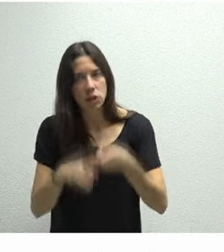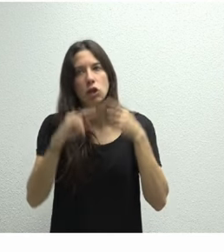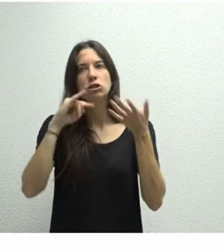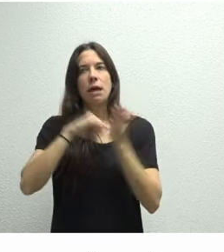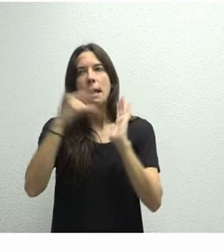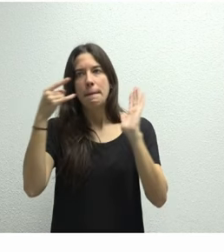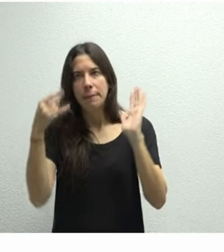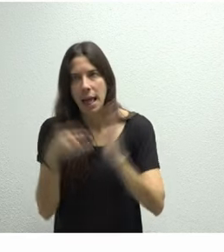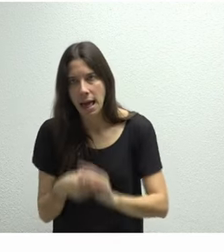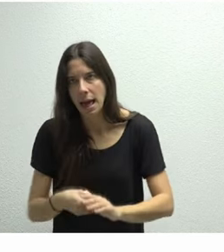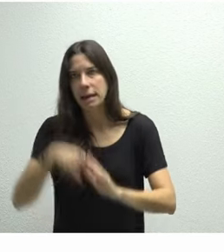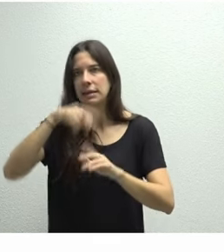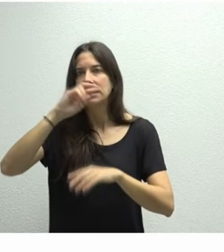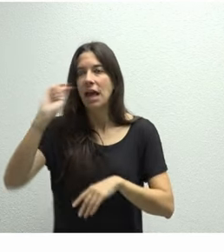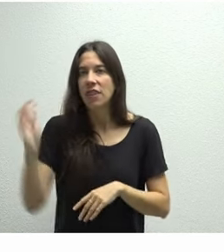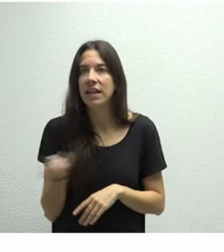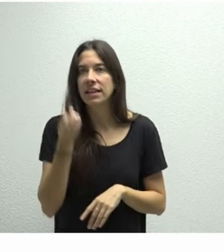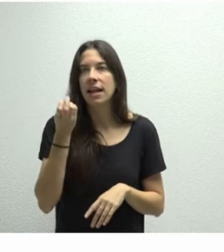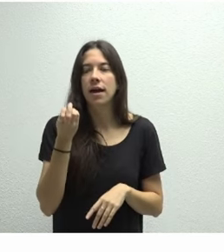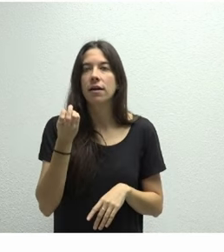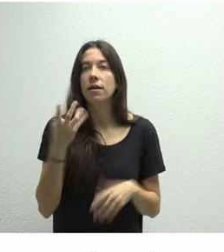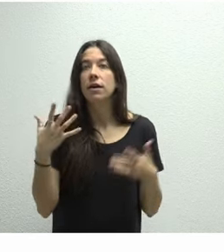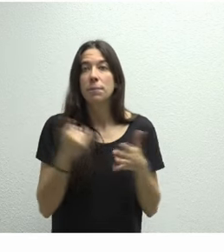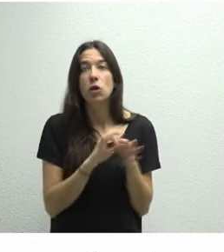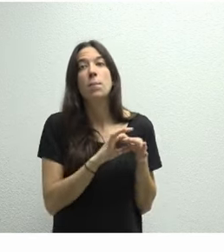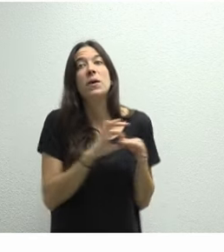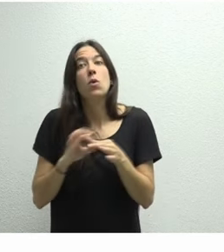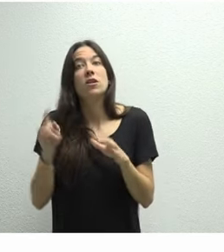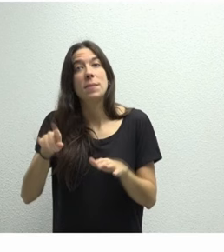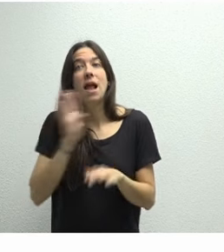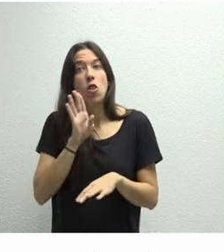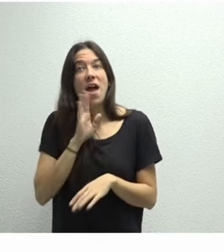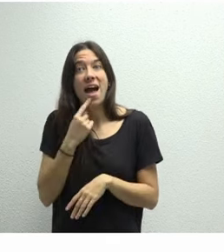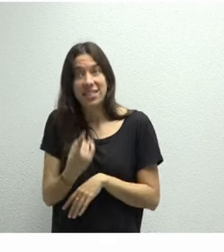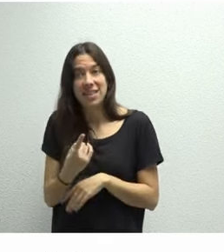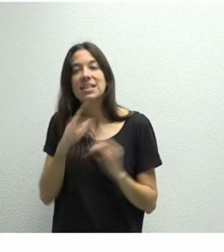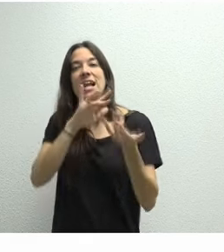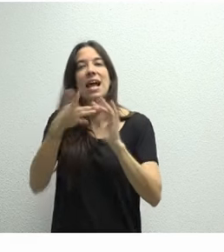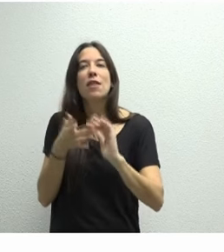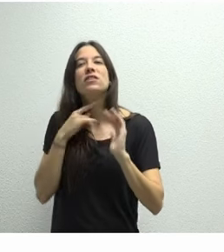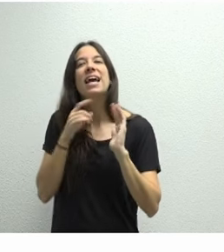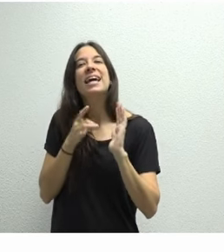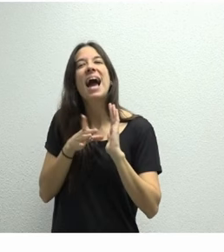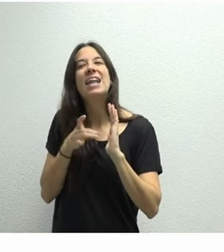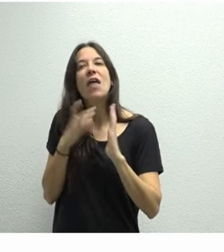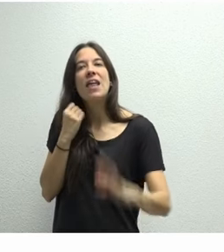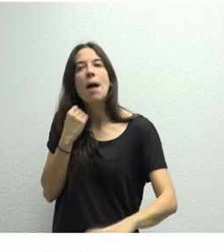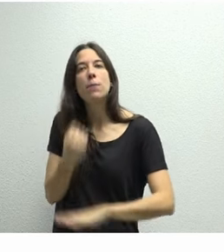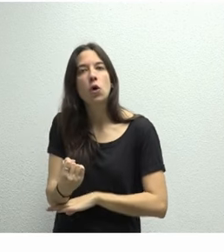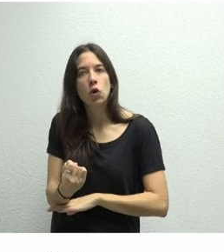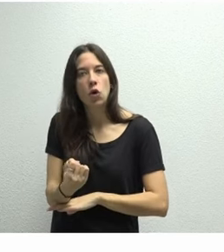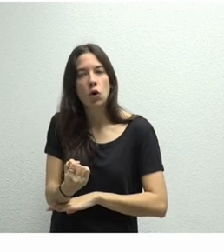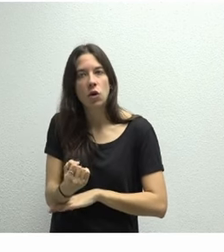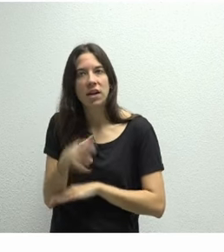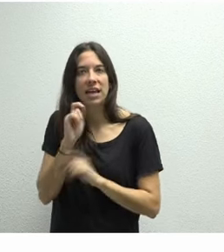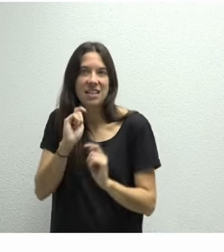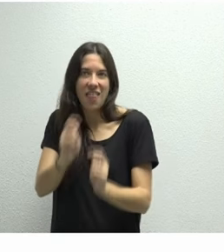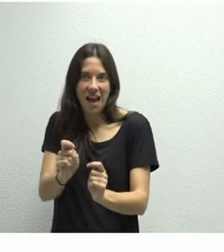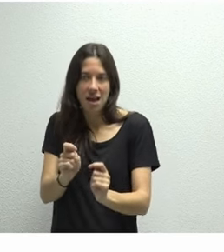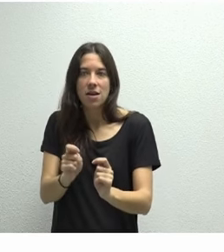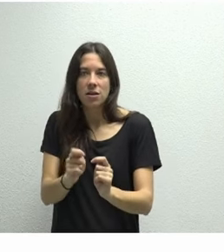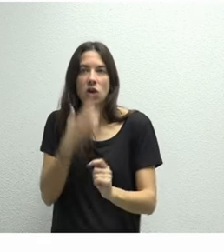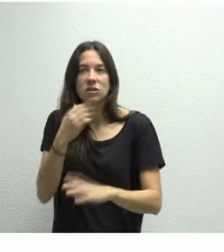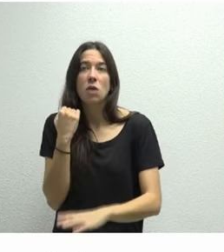etcétera etcétera y vinculado lo anterior las relaciones es en la calidad del apoyo que se presta no Y eso es